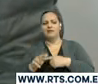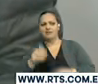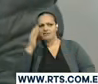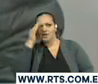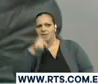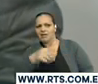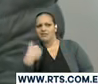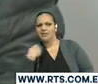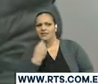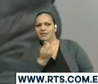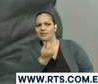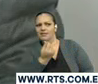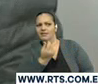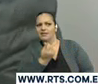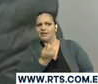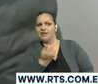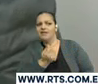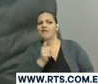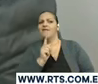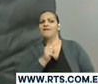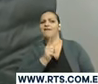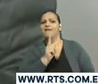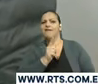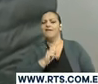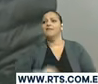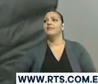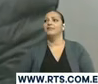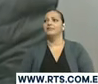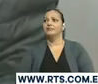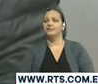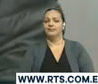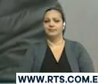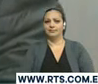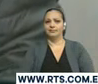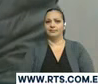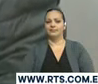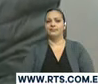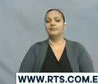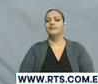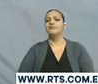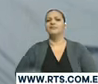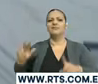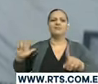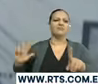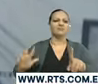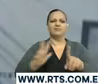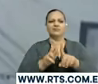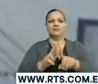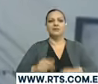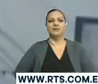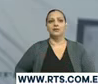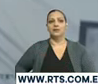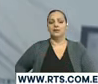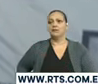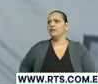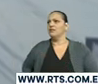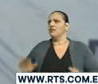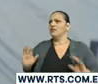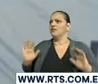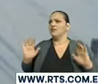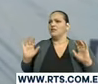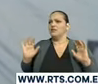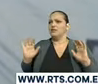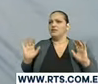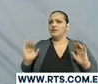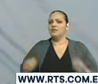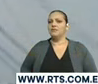dinero. Me dan un golpe en la cabeza, se llevan el dinero. No puso resistencia. El video refleja que al